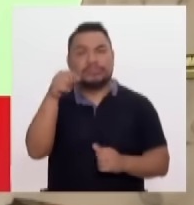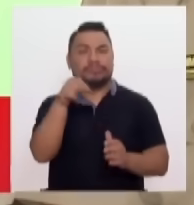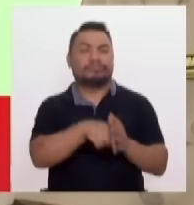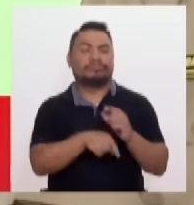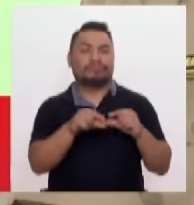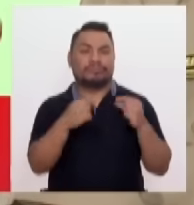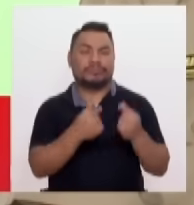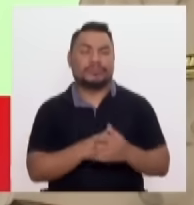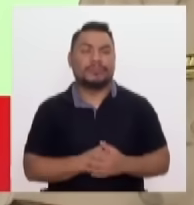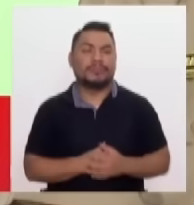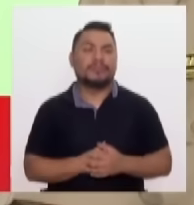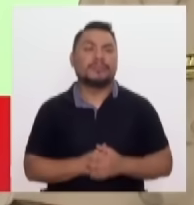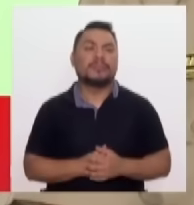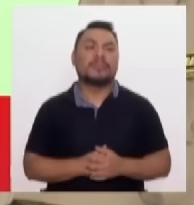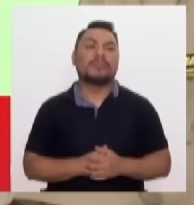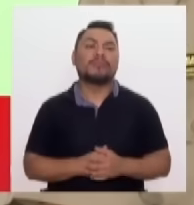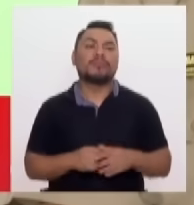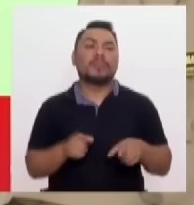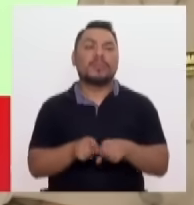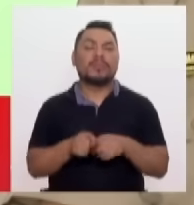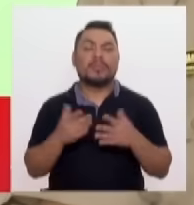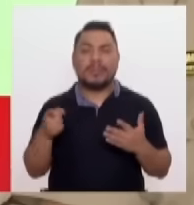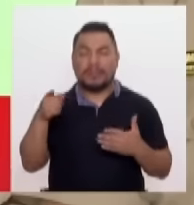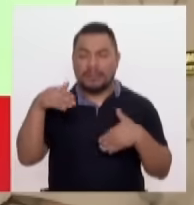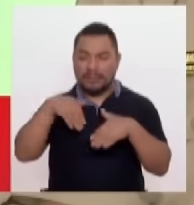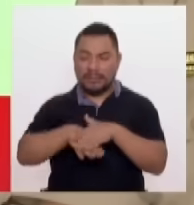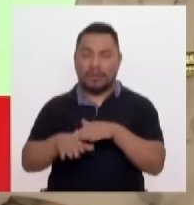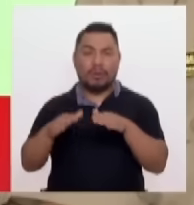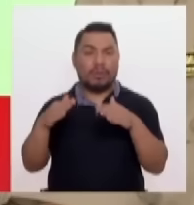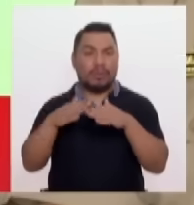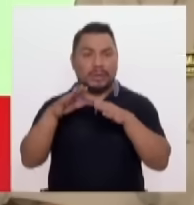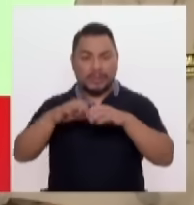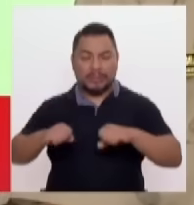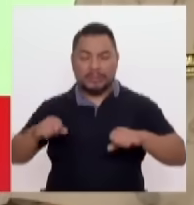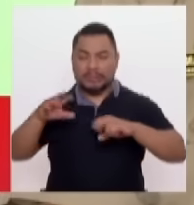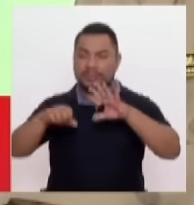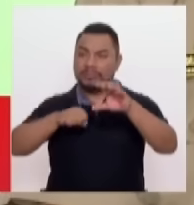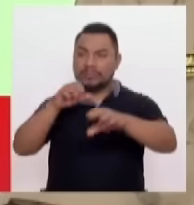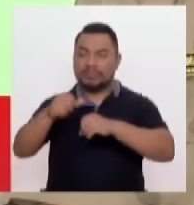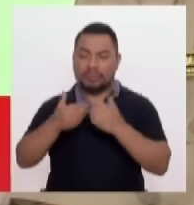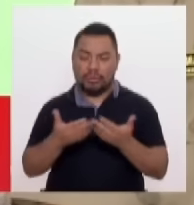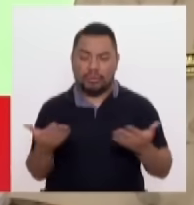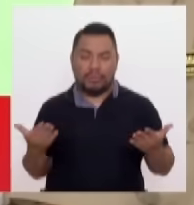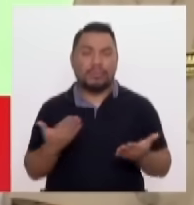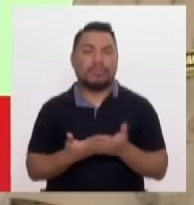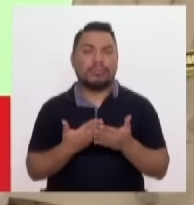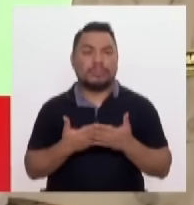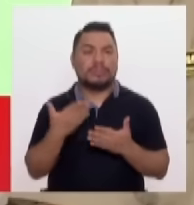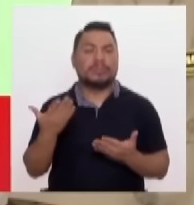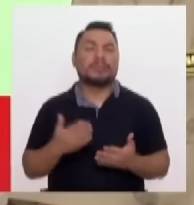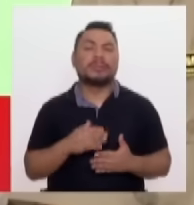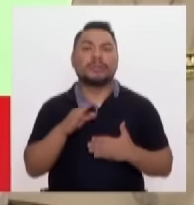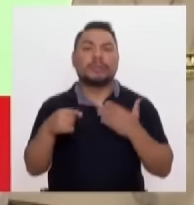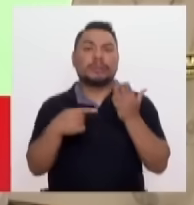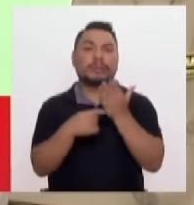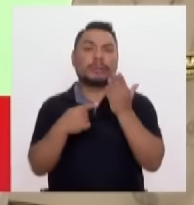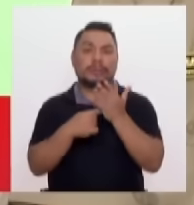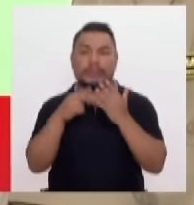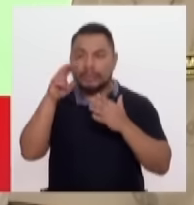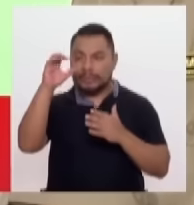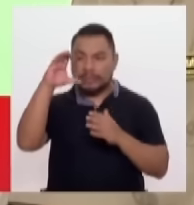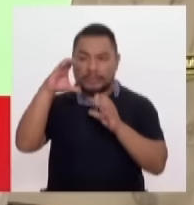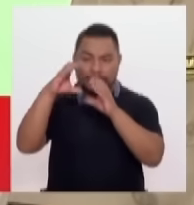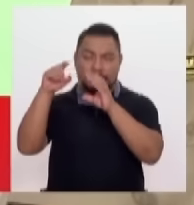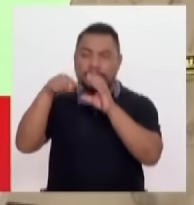evento criminal, también del recaudo de las diligencias urgentes e inaplazables a través del aparato tecnológico. Ya se ha